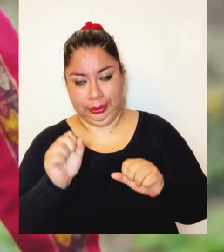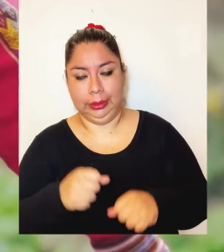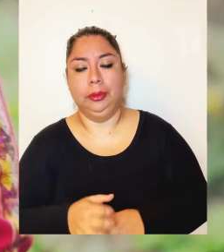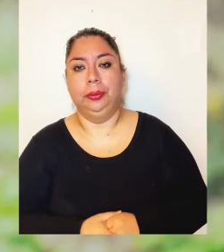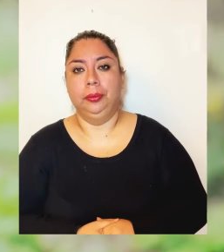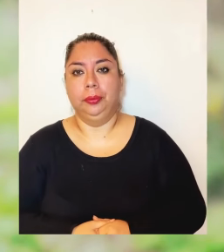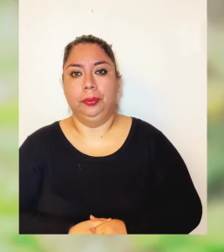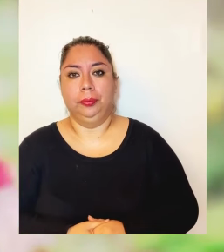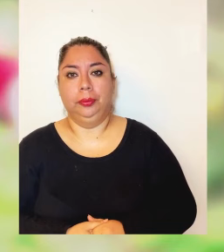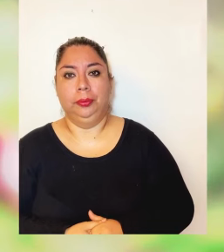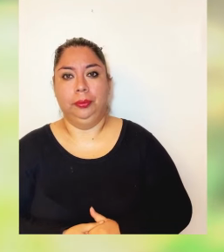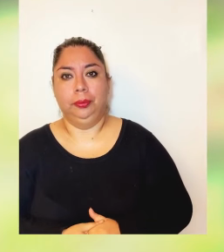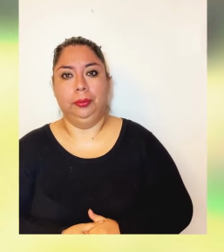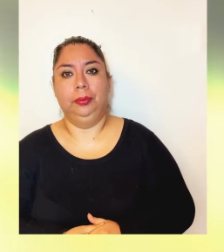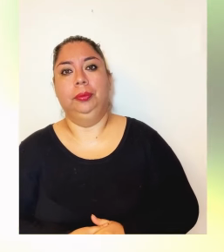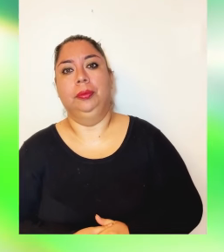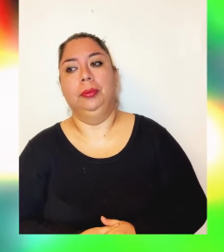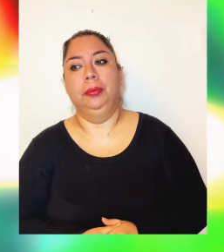Rumi!